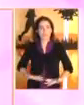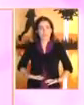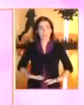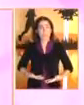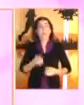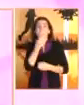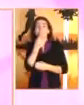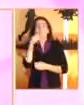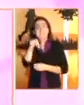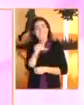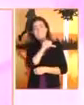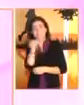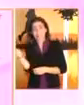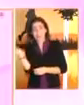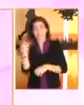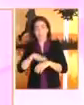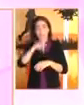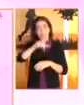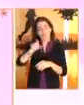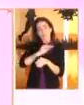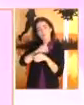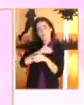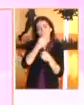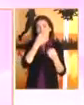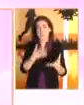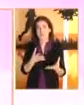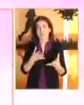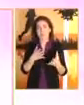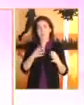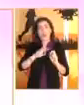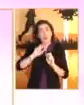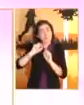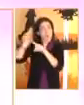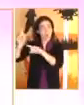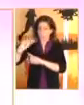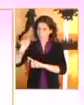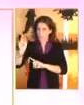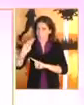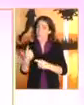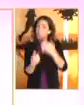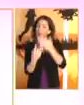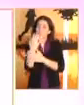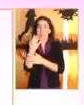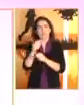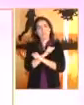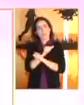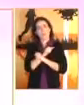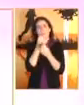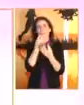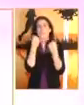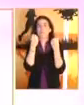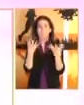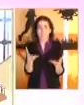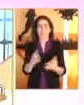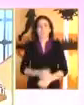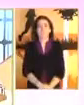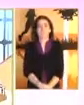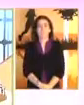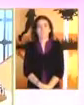prácticos para cuidarla. Así que no se muevan, porque un día más intentaremos que vivan un poco mejor.